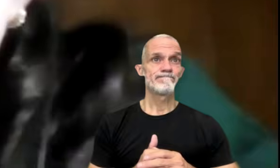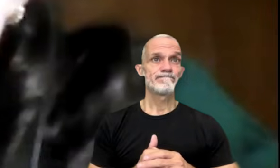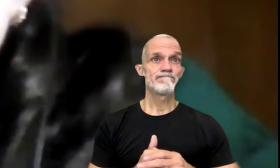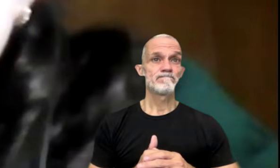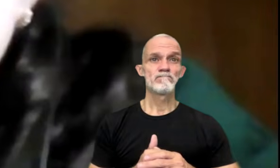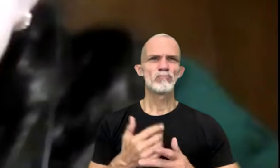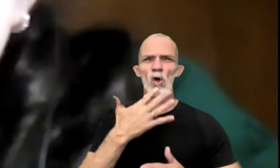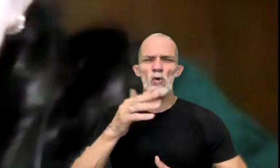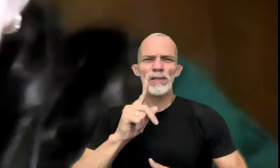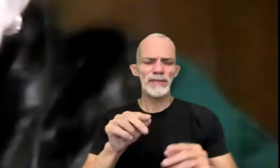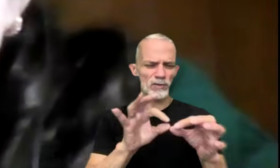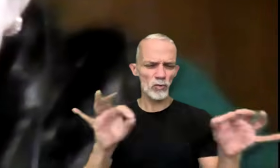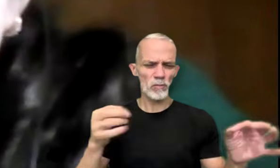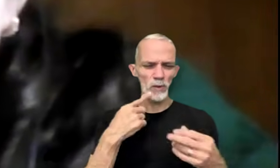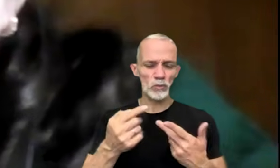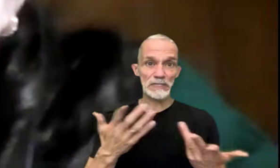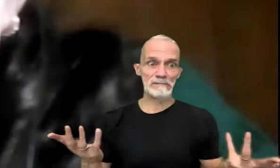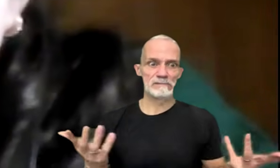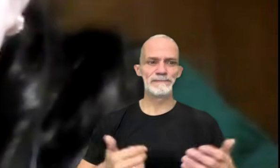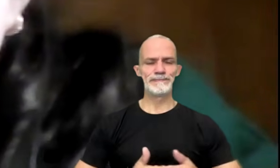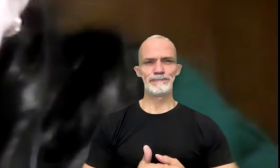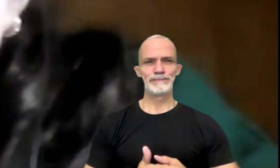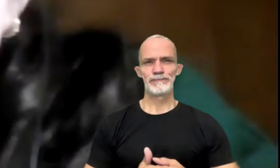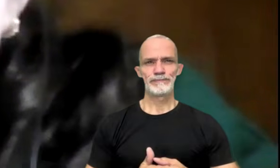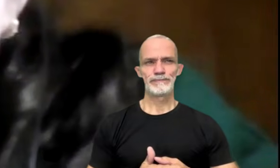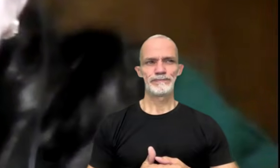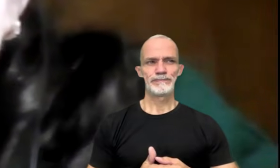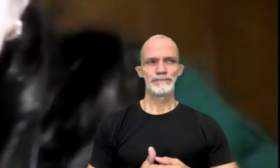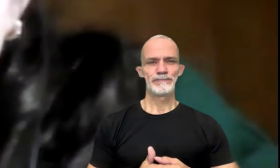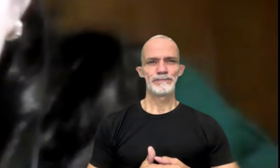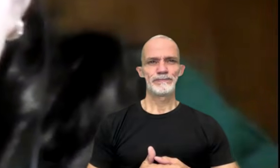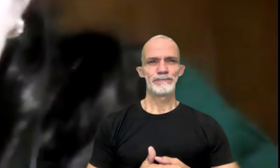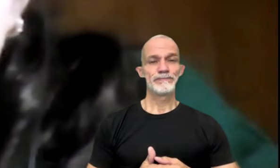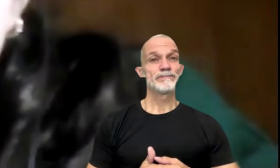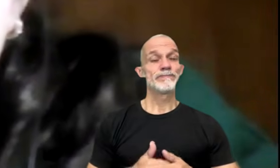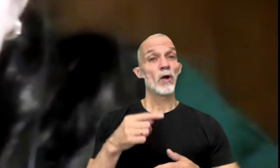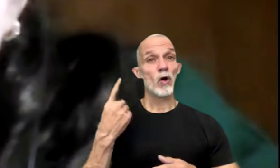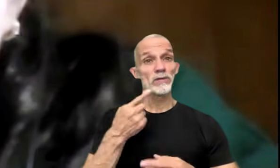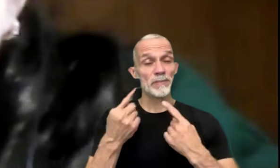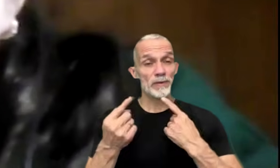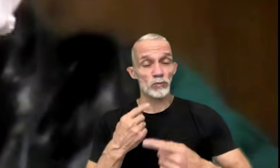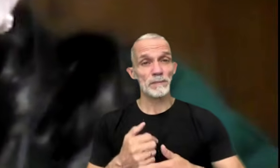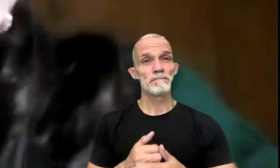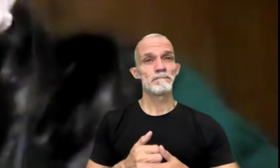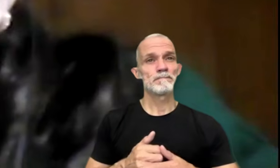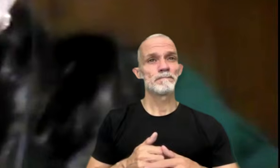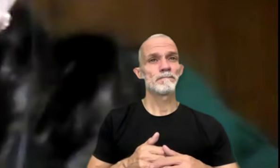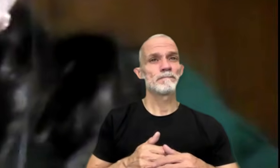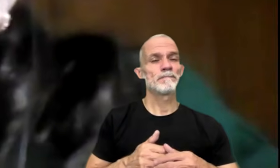Bueno, no, pues no entiendo lo que escribió, por eso le pregunto. Y acá hay otra. Espera.